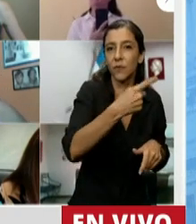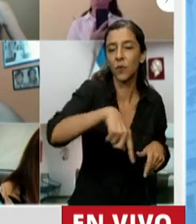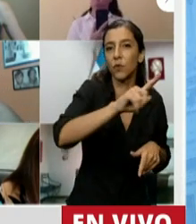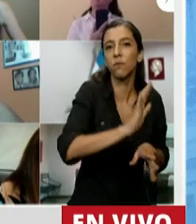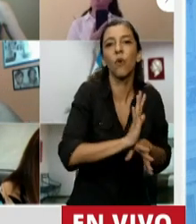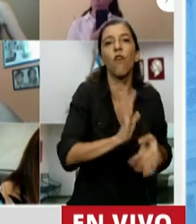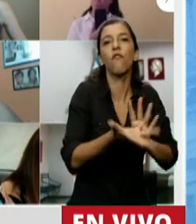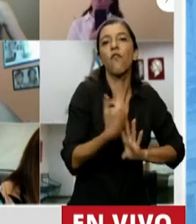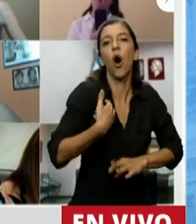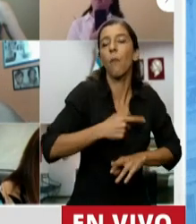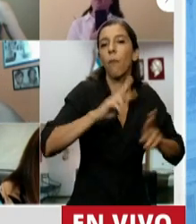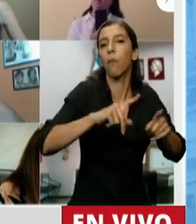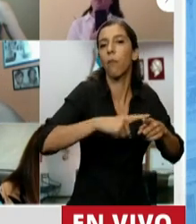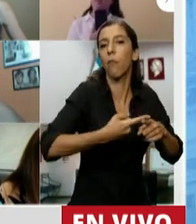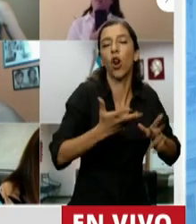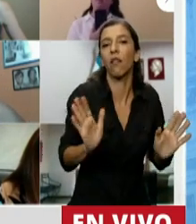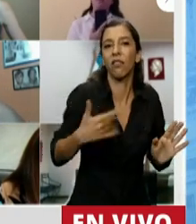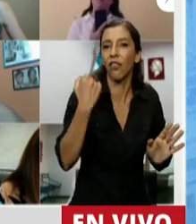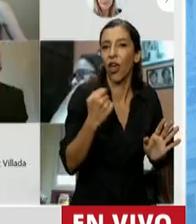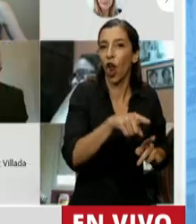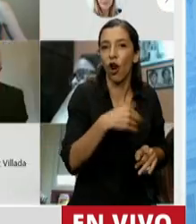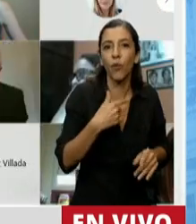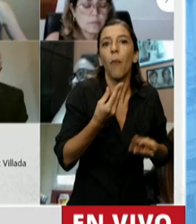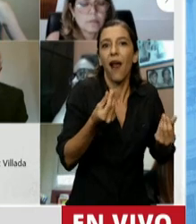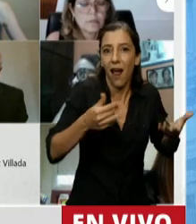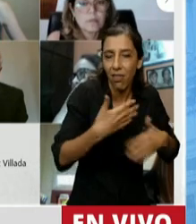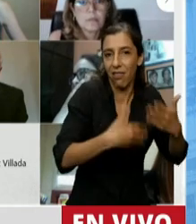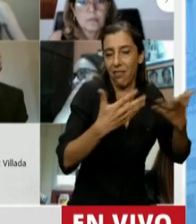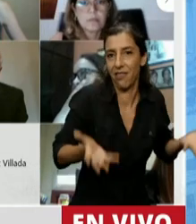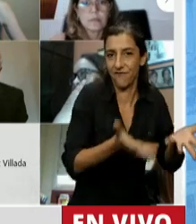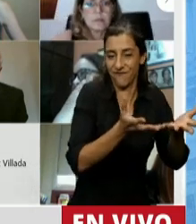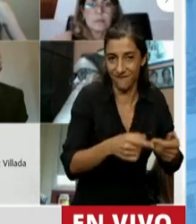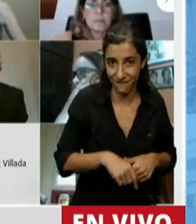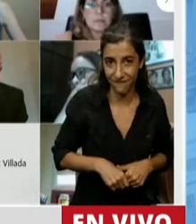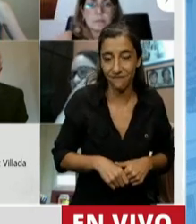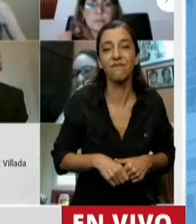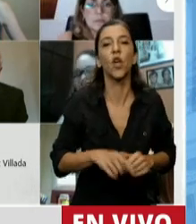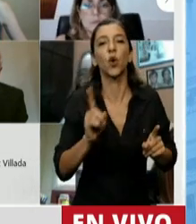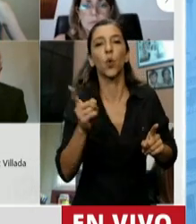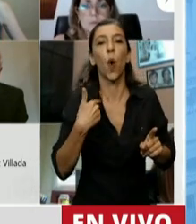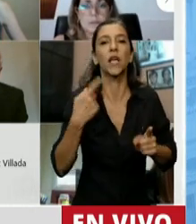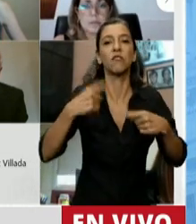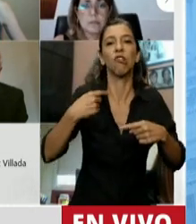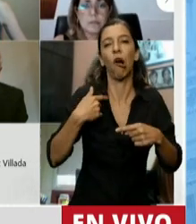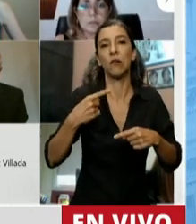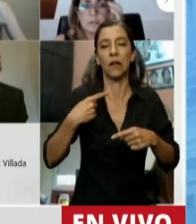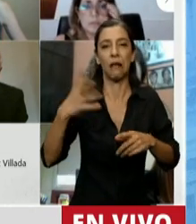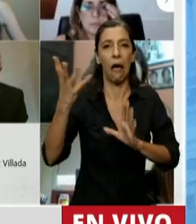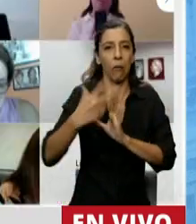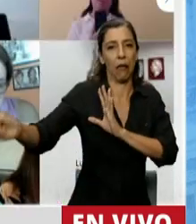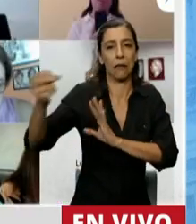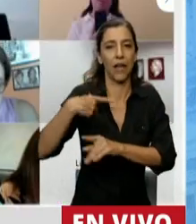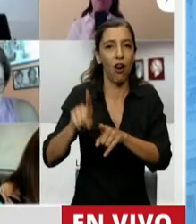política económica virtuosa de crecimiento y de desarrollo. Sustentabilidad como lo contrario al saqueo, al del Fondo de